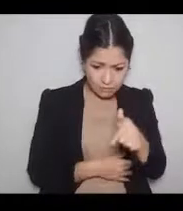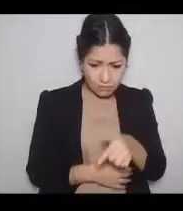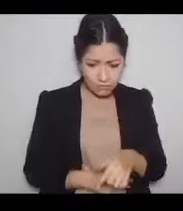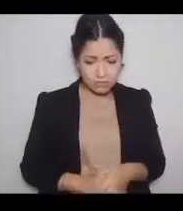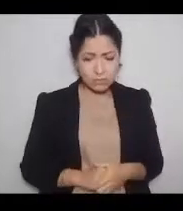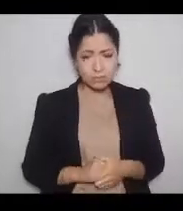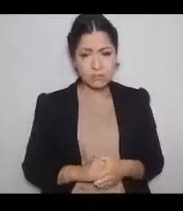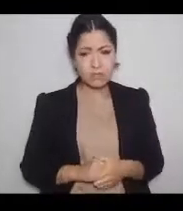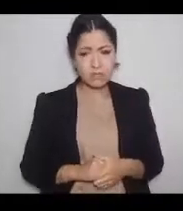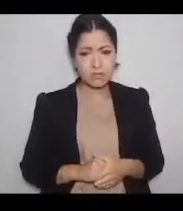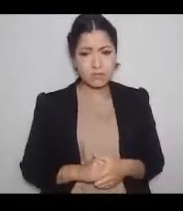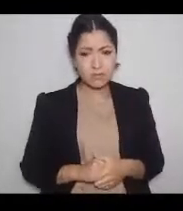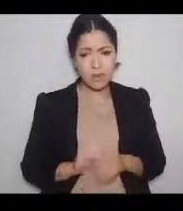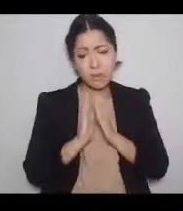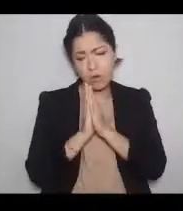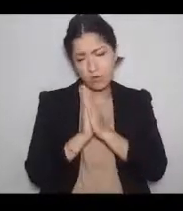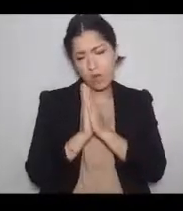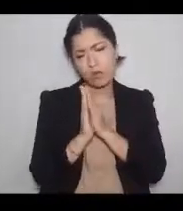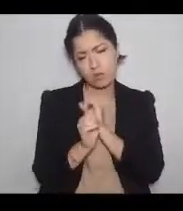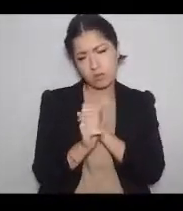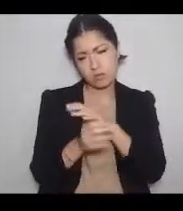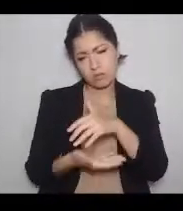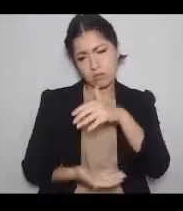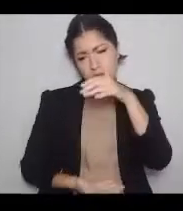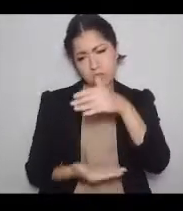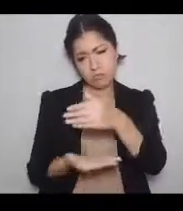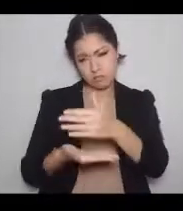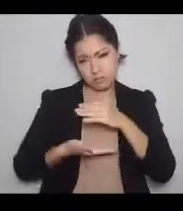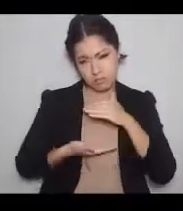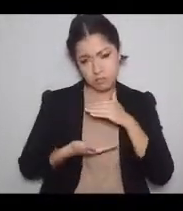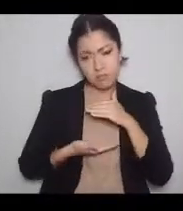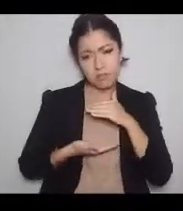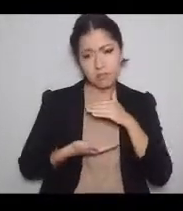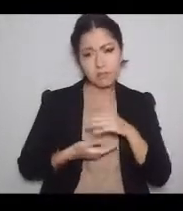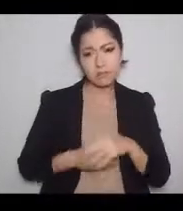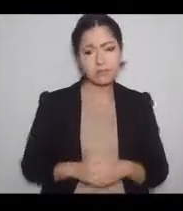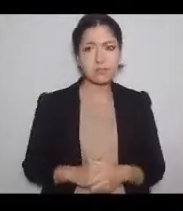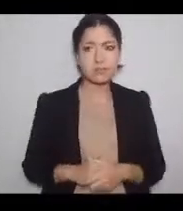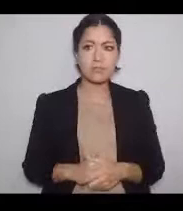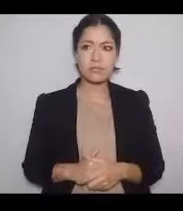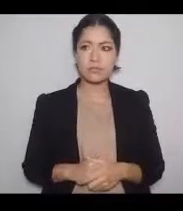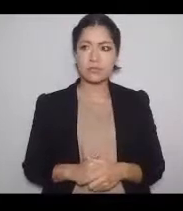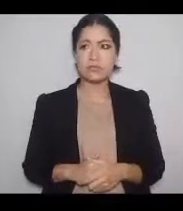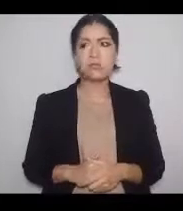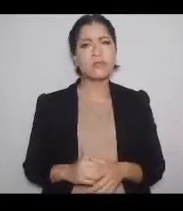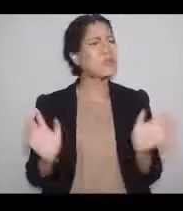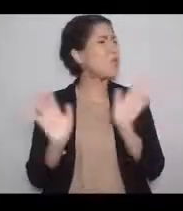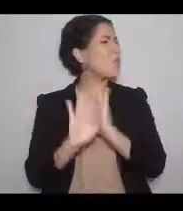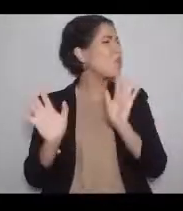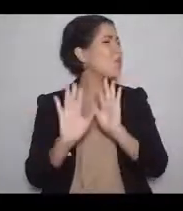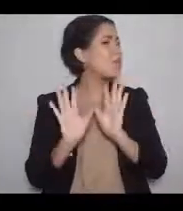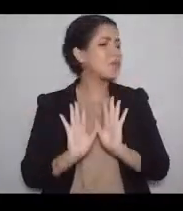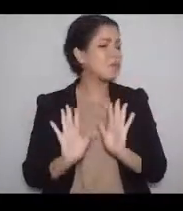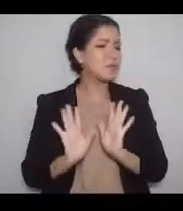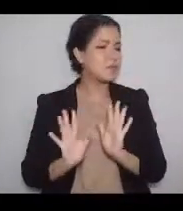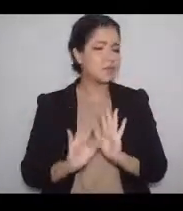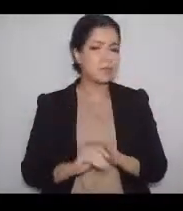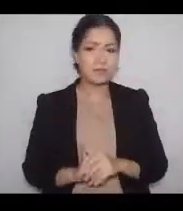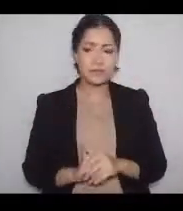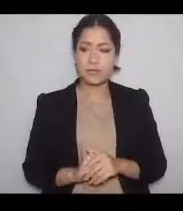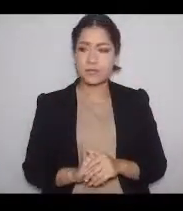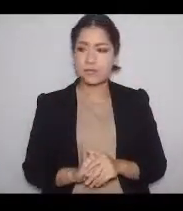¡Mi muerto! ¡Un perro debe vigilar la tumba de su amo! ¡Dámelas!